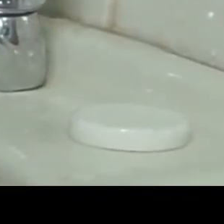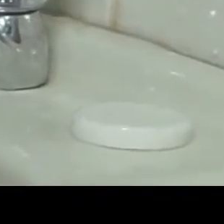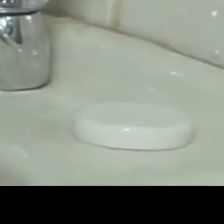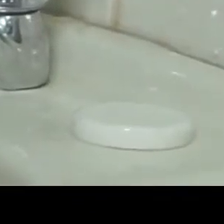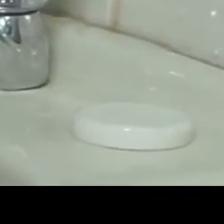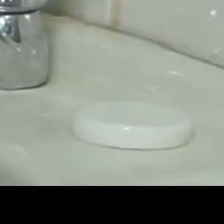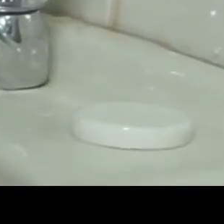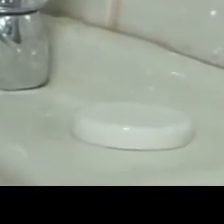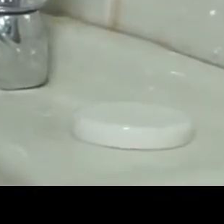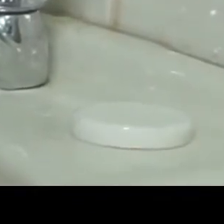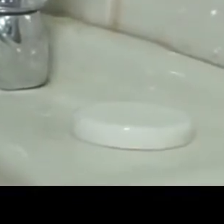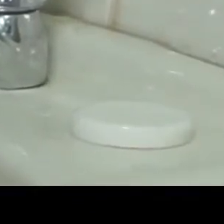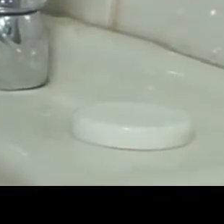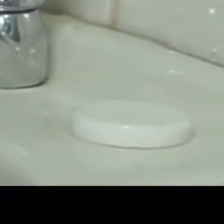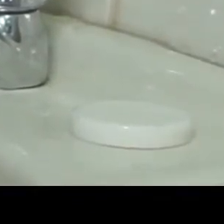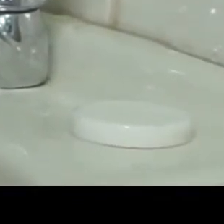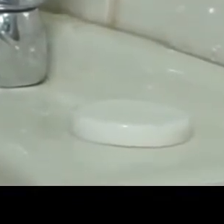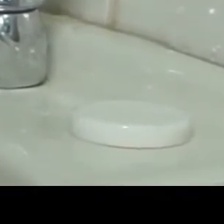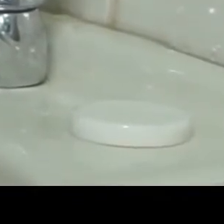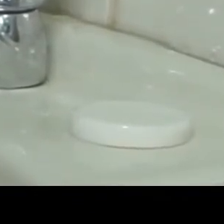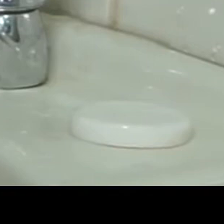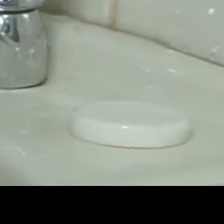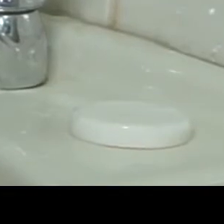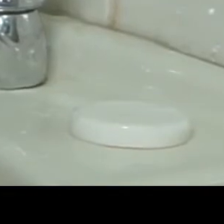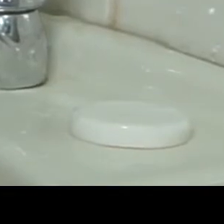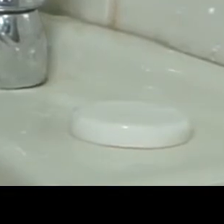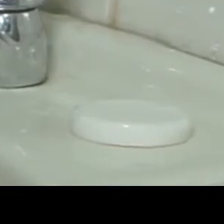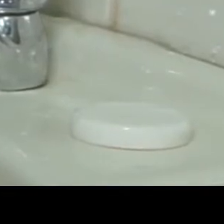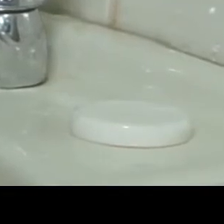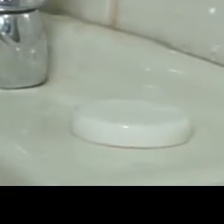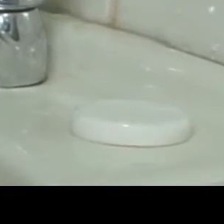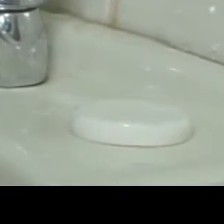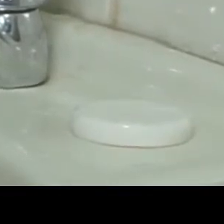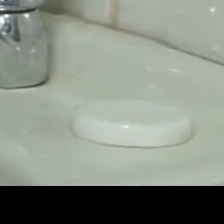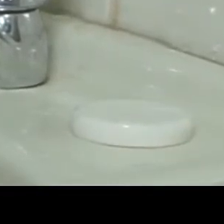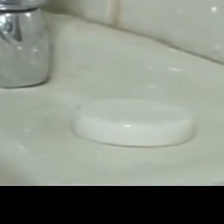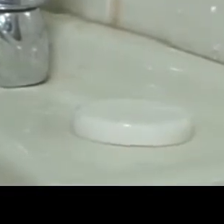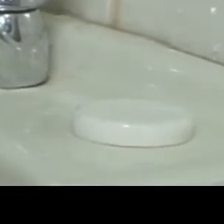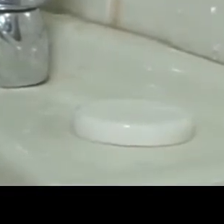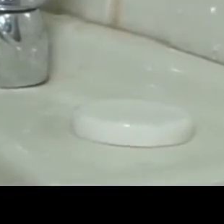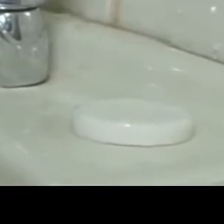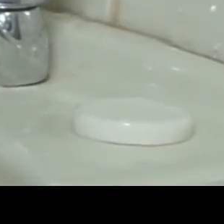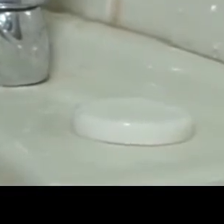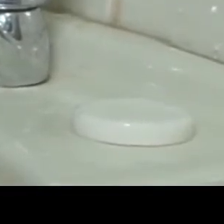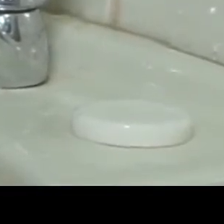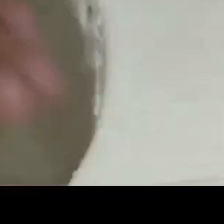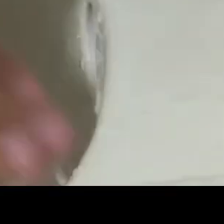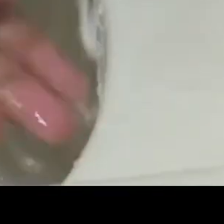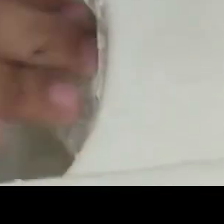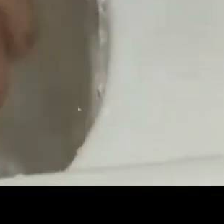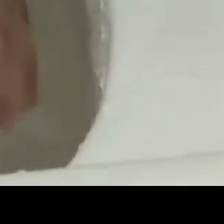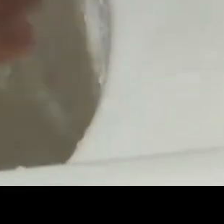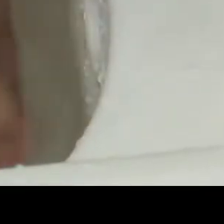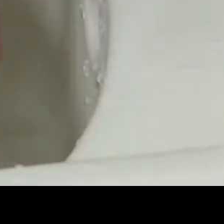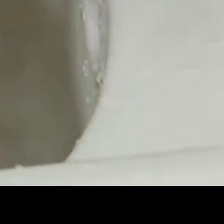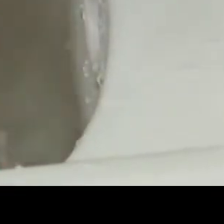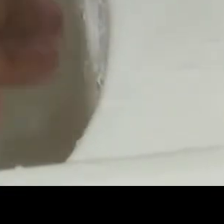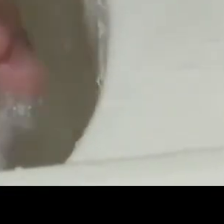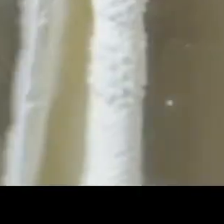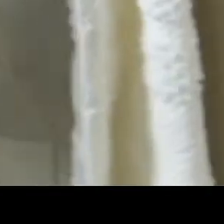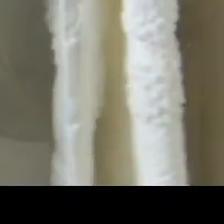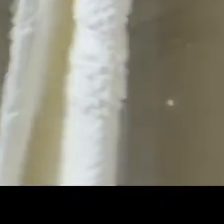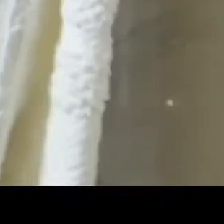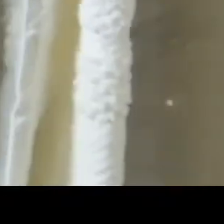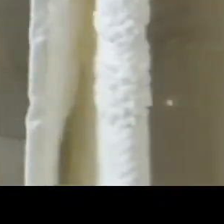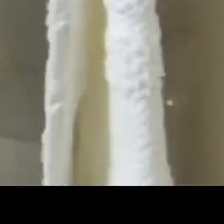frecuentemente con agua y jabón frotamos correctamente nuestras manos por al menos 20 segundos enjuagamos y seguimos